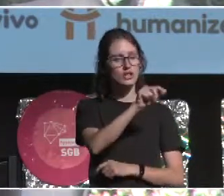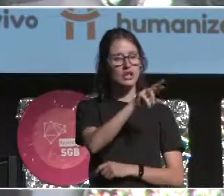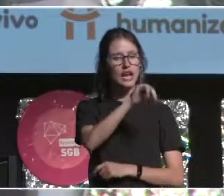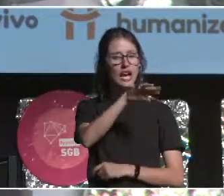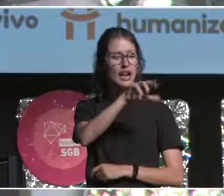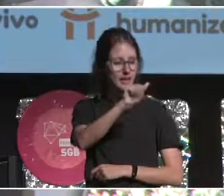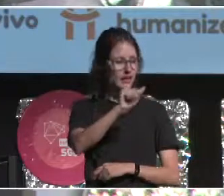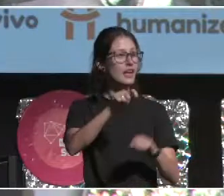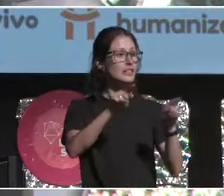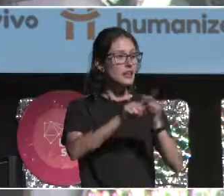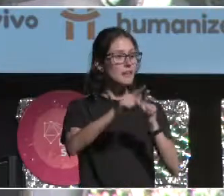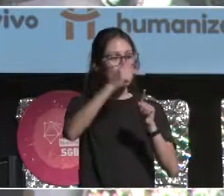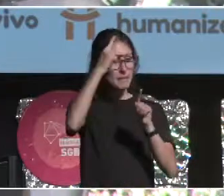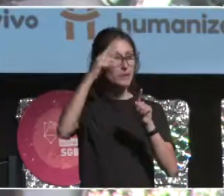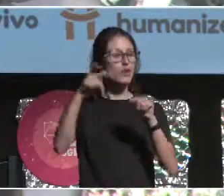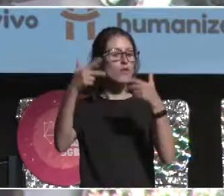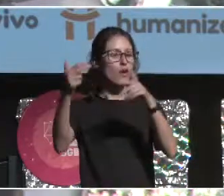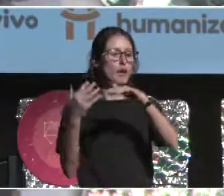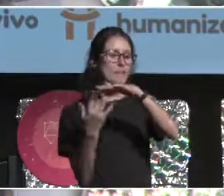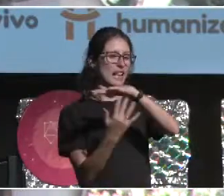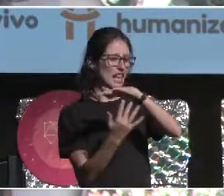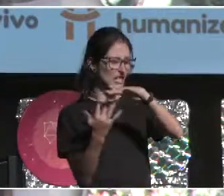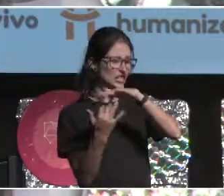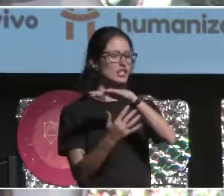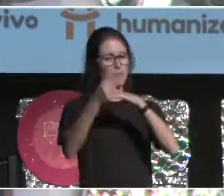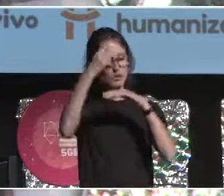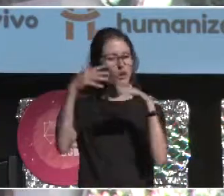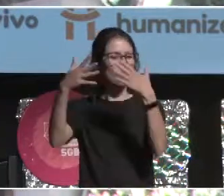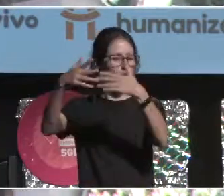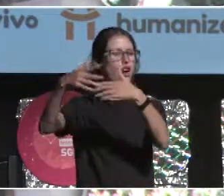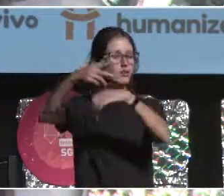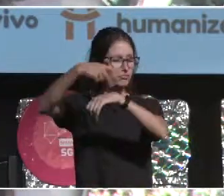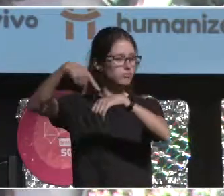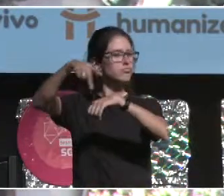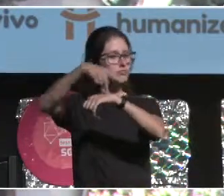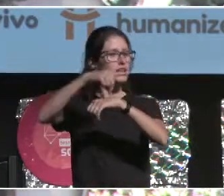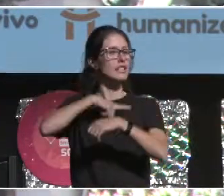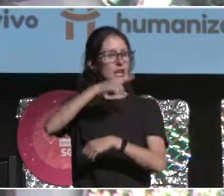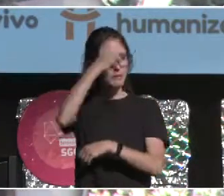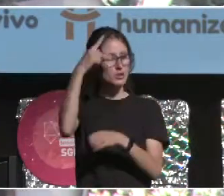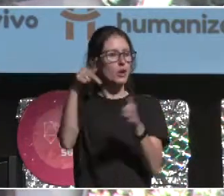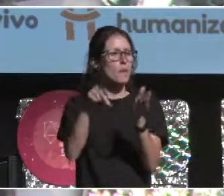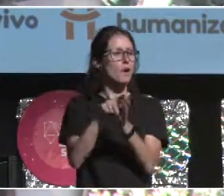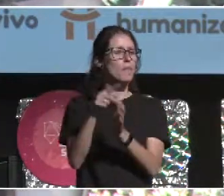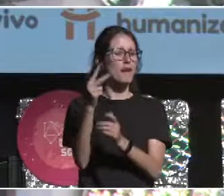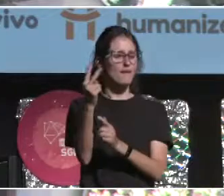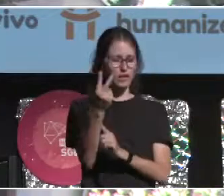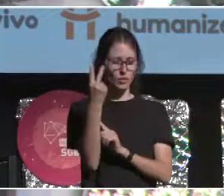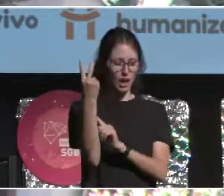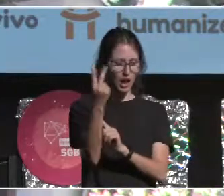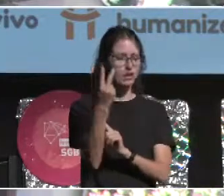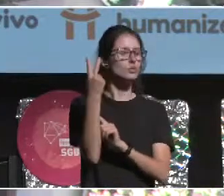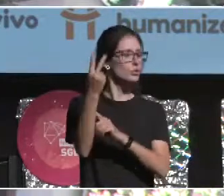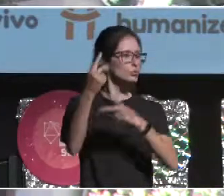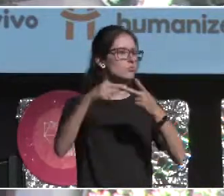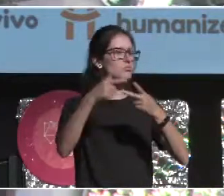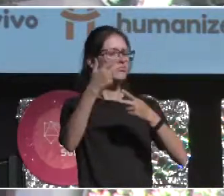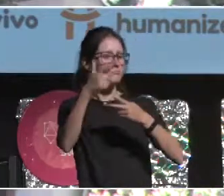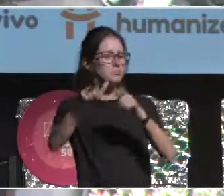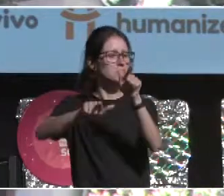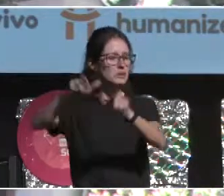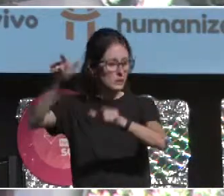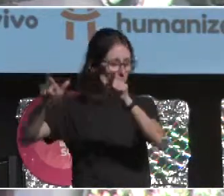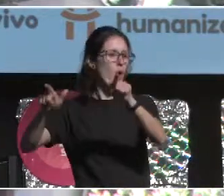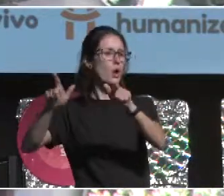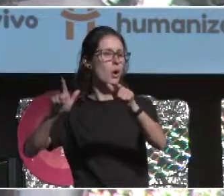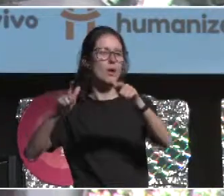migración. Ustedes saben que en Colombia tenemos ahorita una fuerte migración de venezolanos y en Costa Rica hay una fuerte migración también de